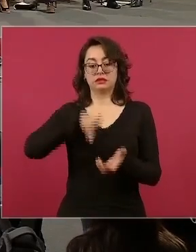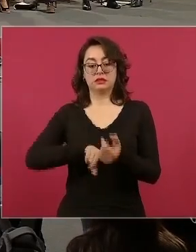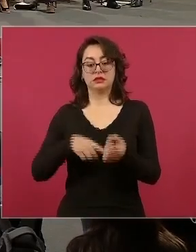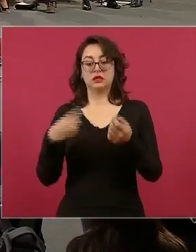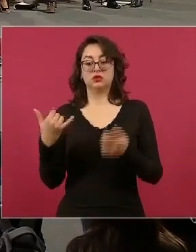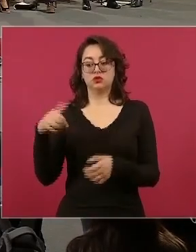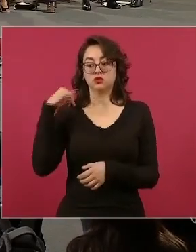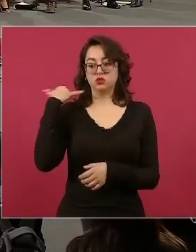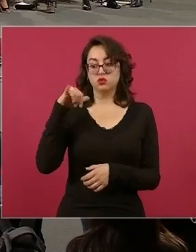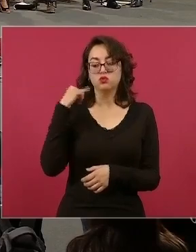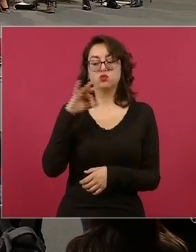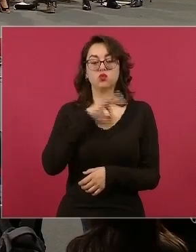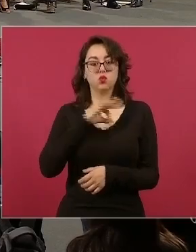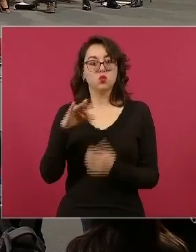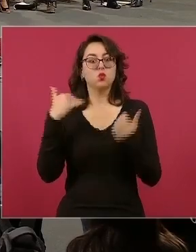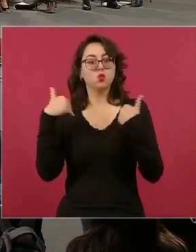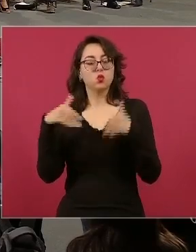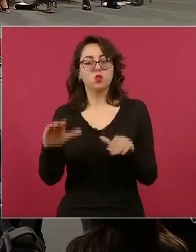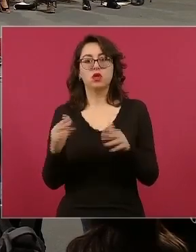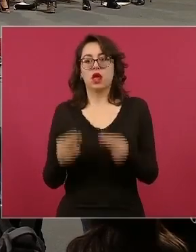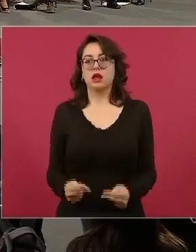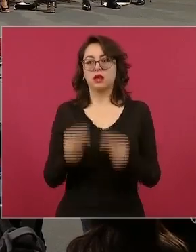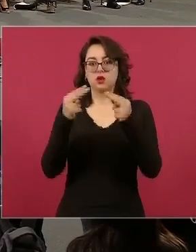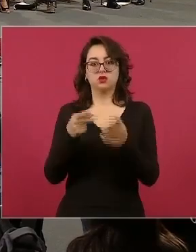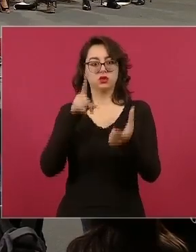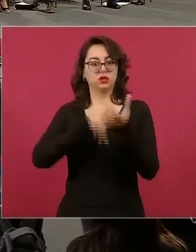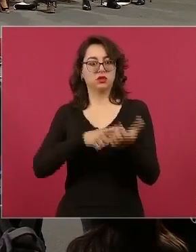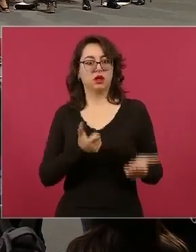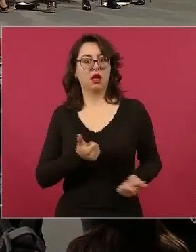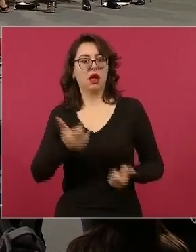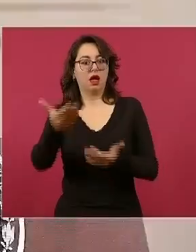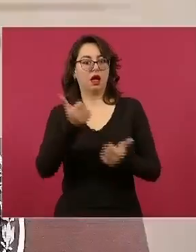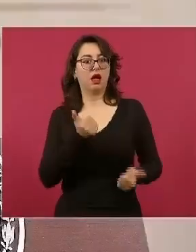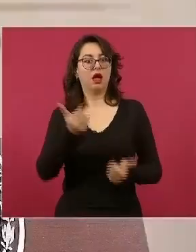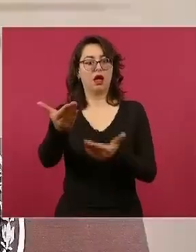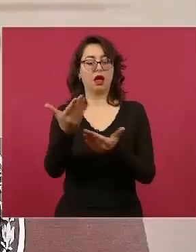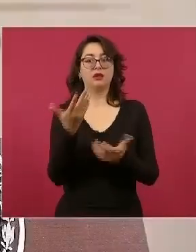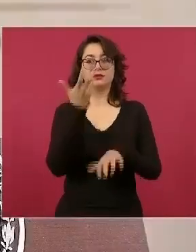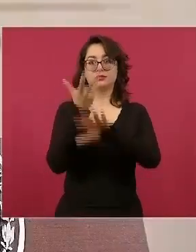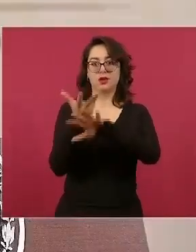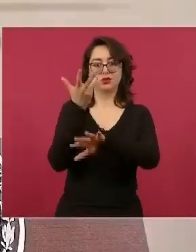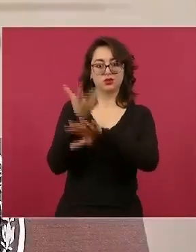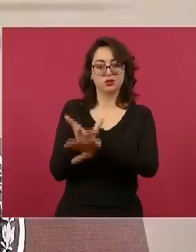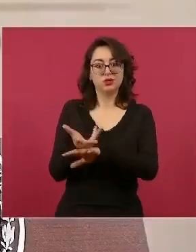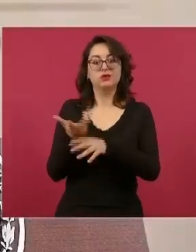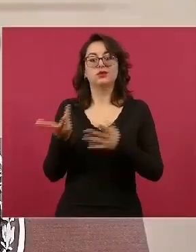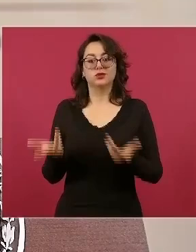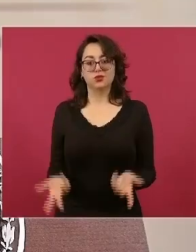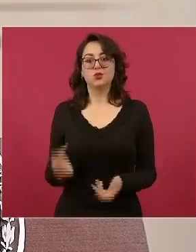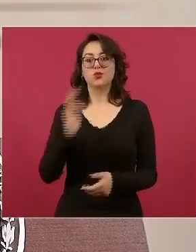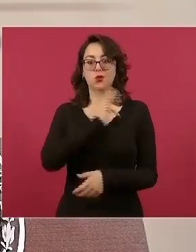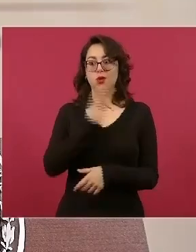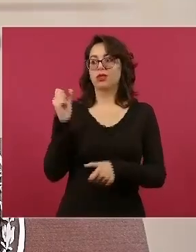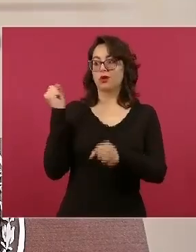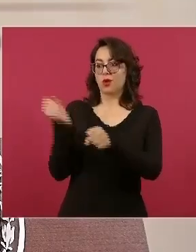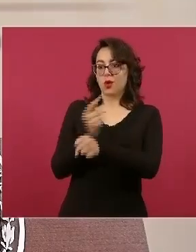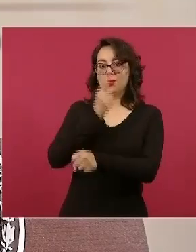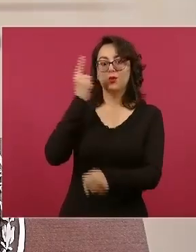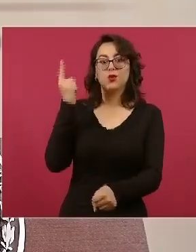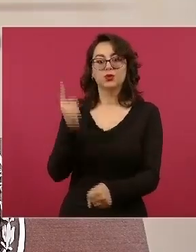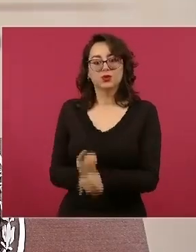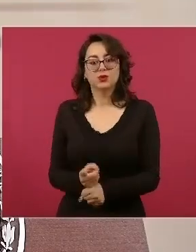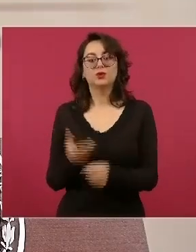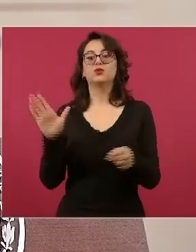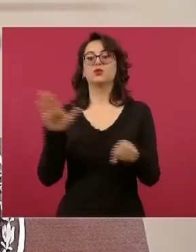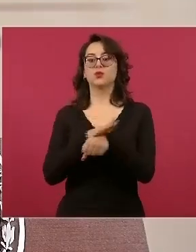Al unir el proyecto del Tren Maya con el Corredor Transísmico, nos da la oportunidad, por ejemplo, a estados como Yucatán, de que empresas que